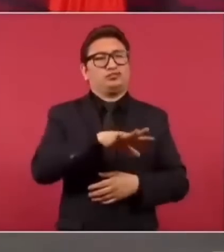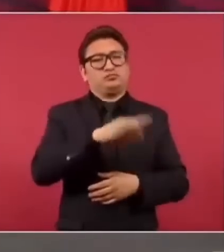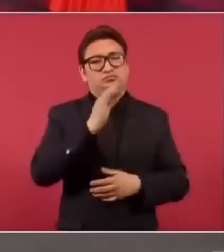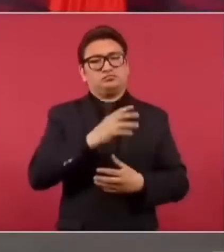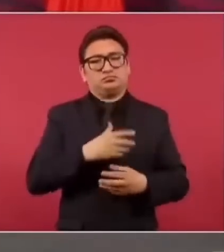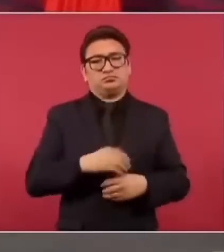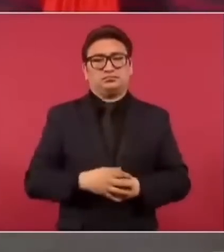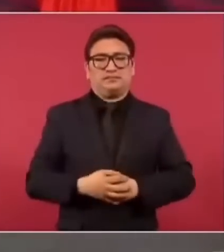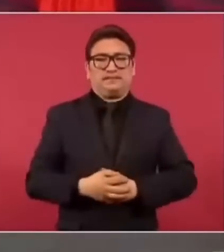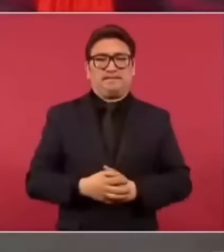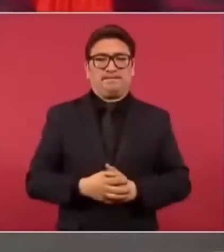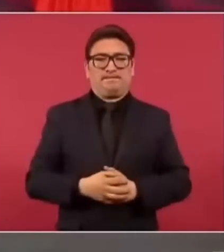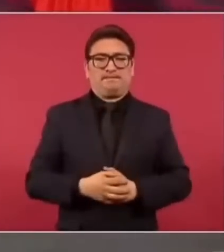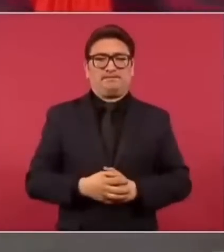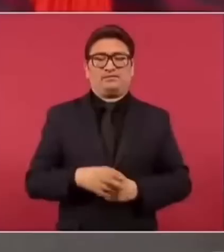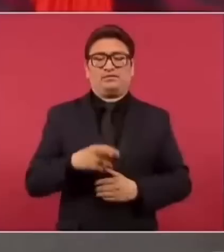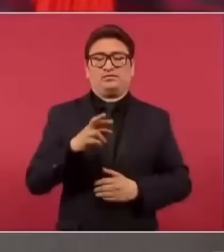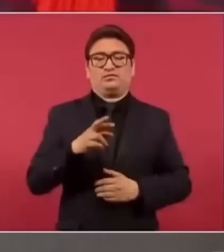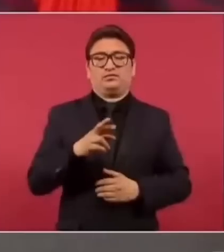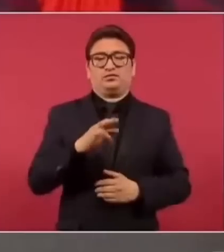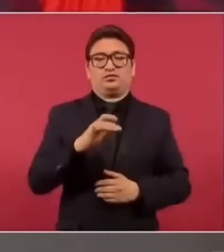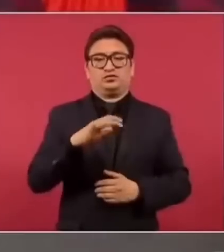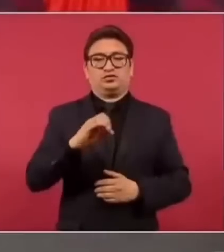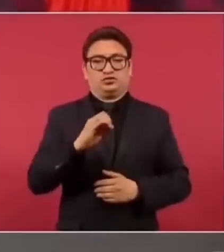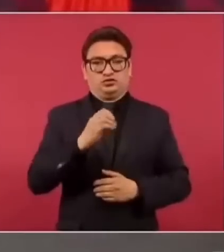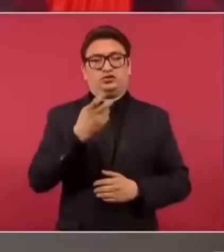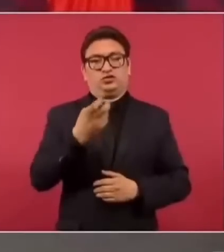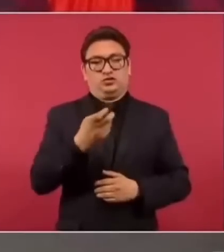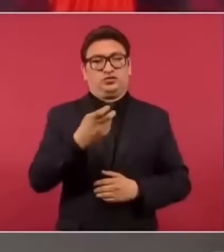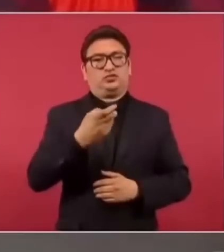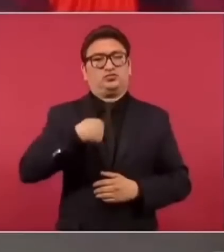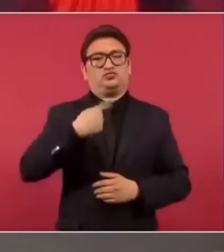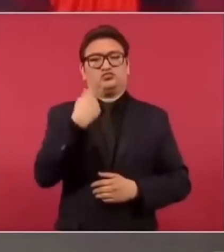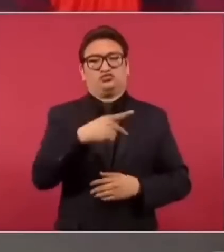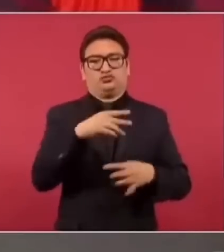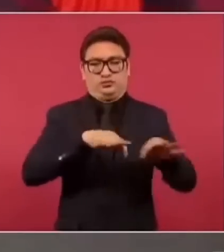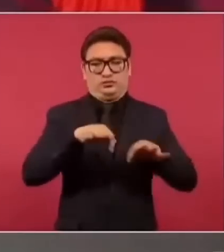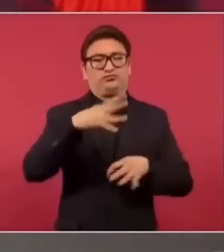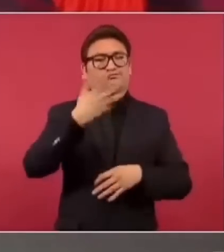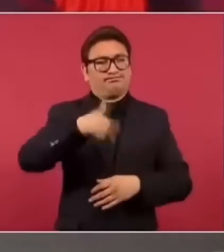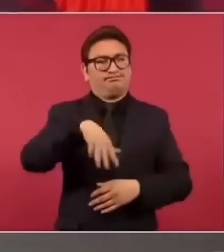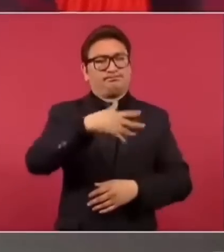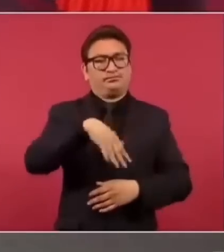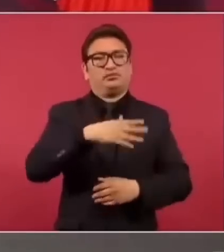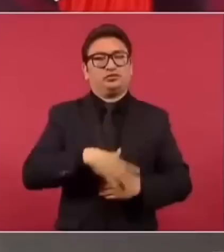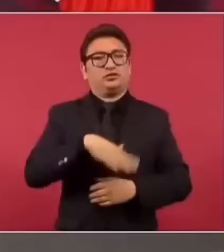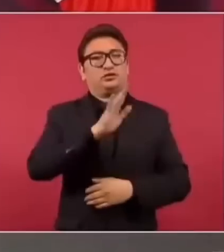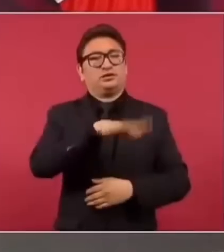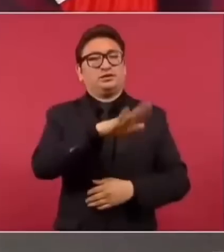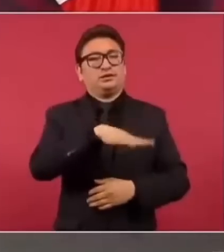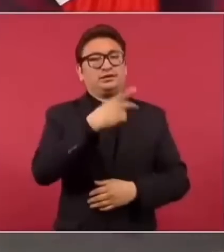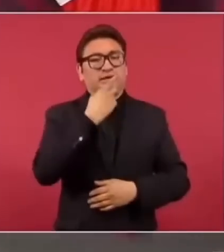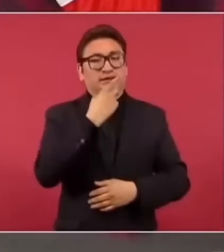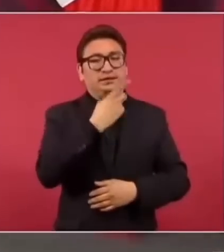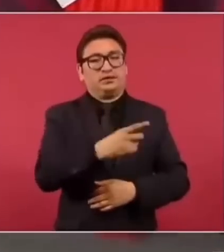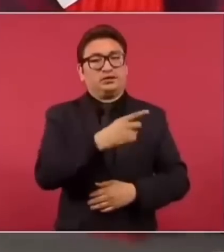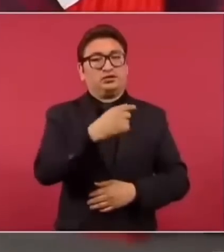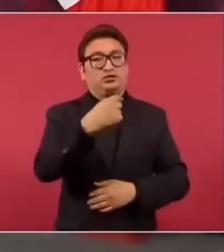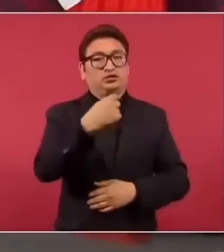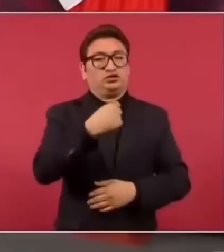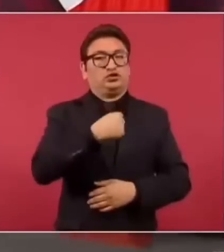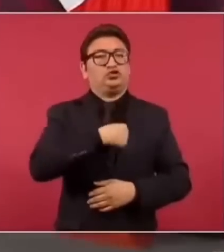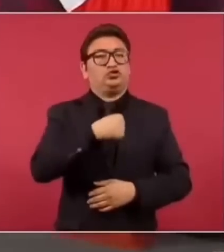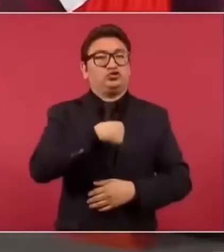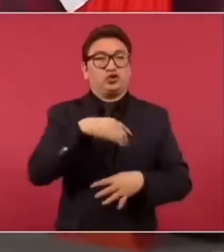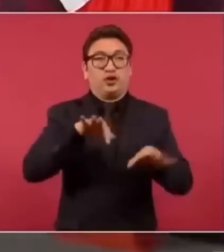afinada Rocío, a su trabajo, y le dije, voy a